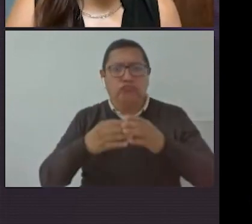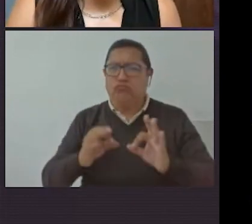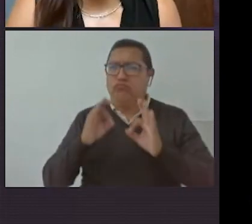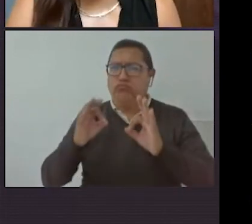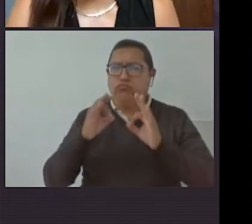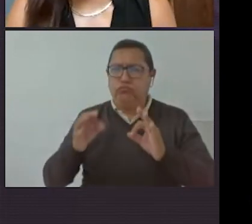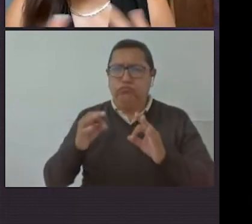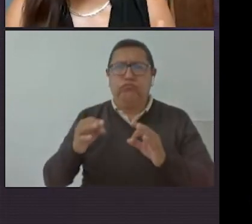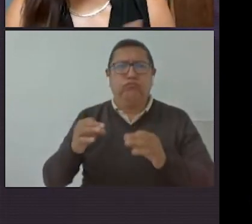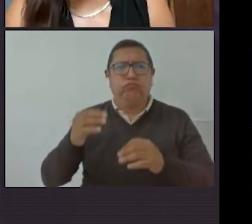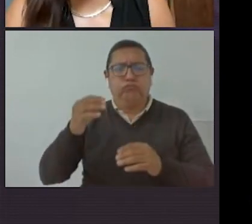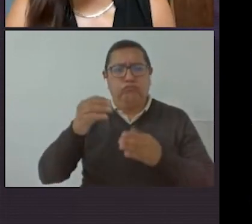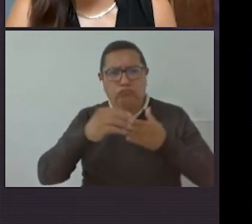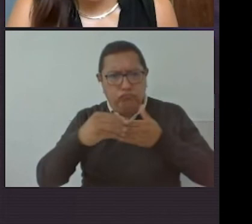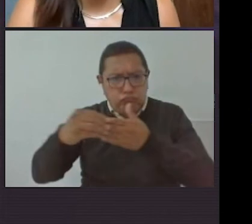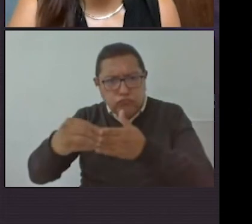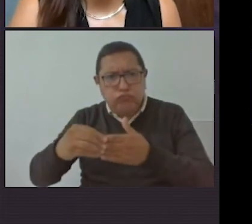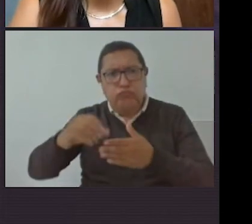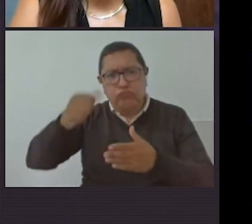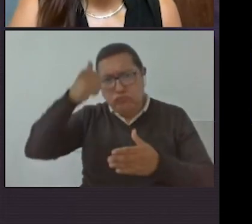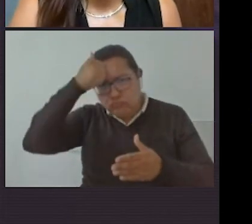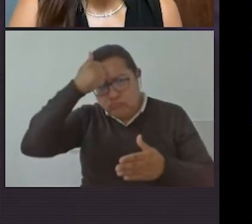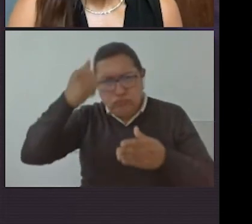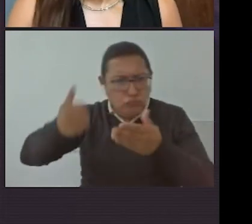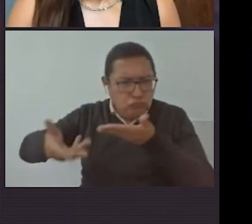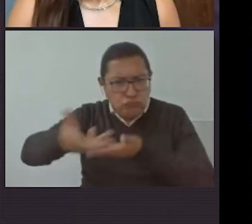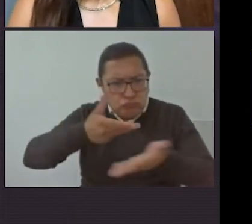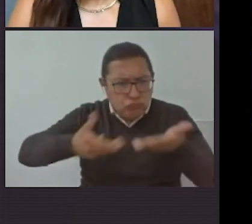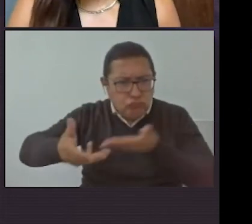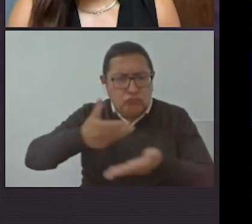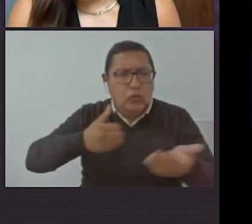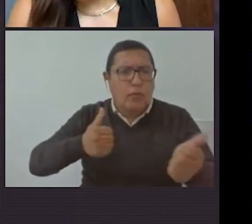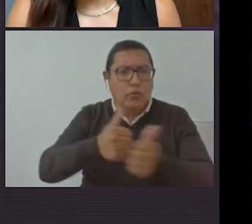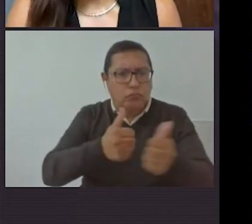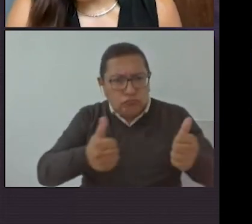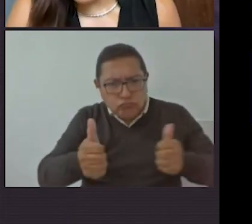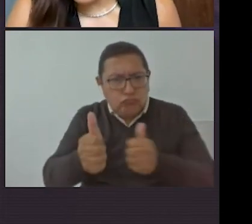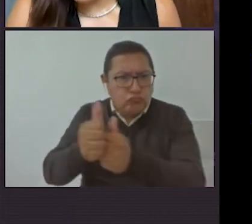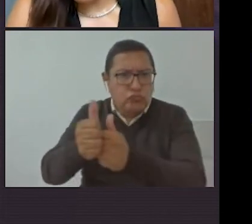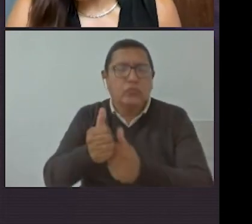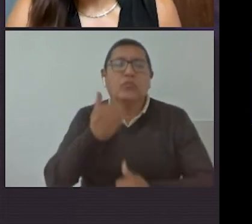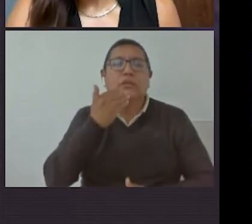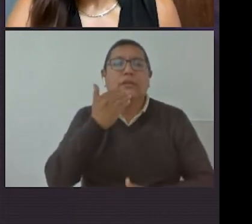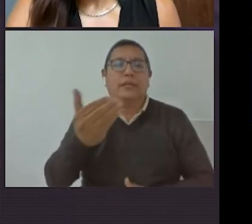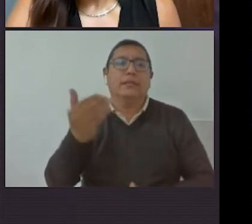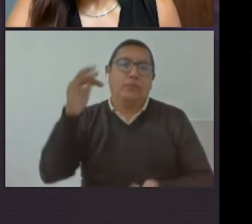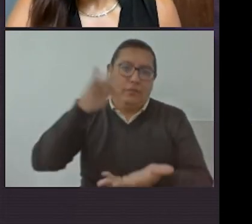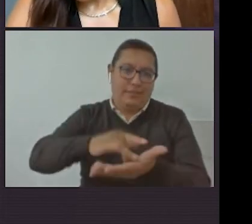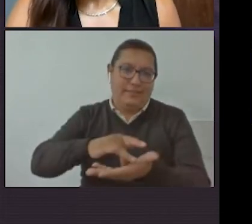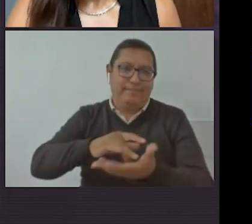de mentoría y entre todos y todas nos apoyamos. Muchas gracias por estar aquí.